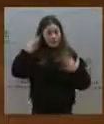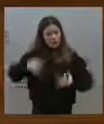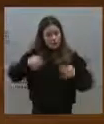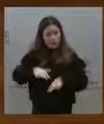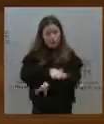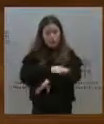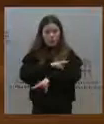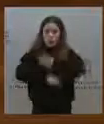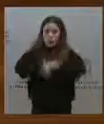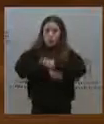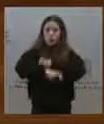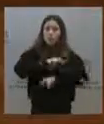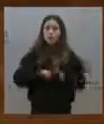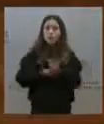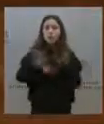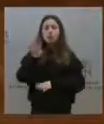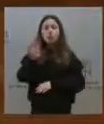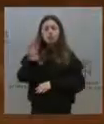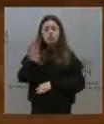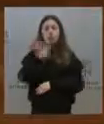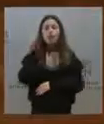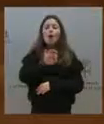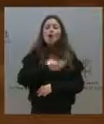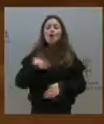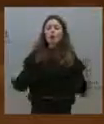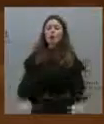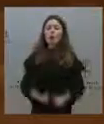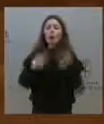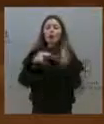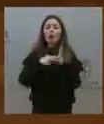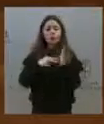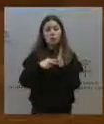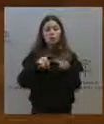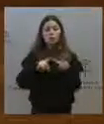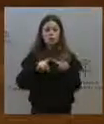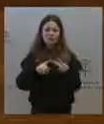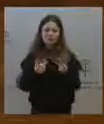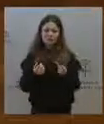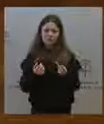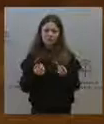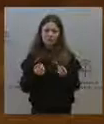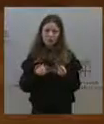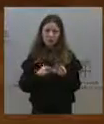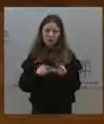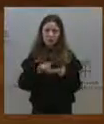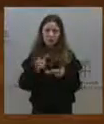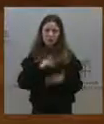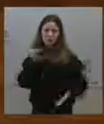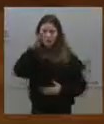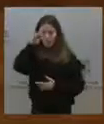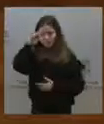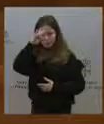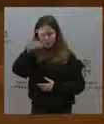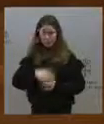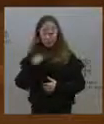o simplemente fomentar el enchufismo, los chiringuitos e imponer una agenda ideológica. Y lo diré con claridad. Estos impuestos, comenzando por